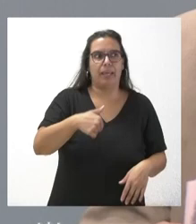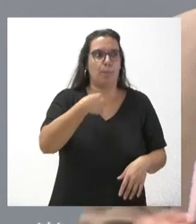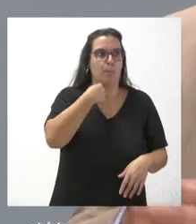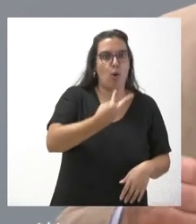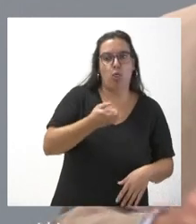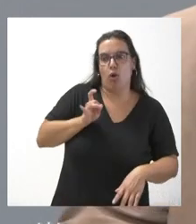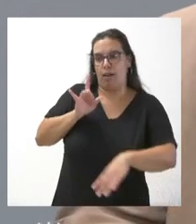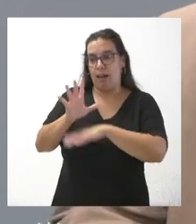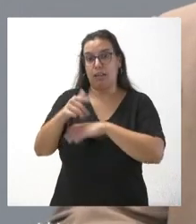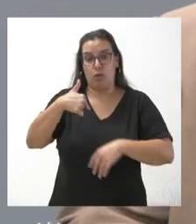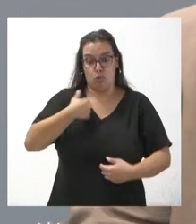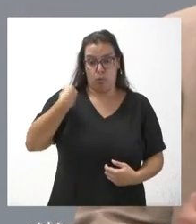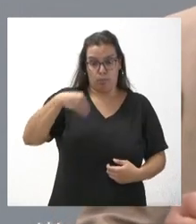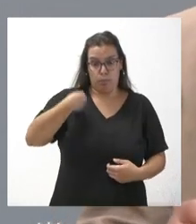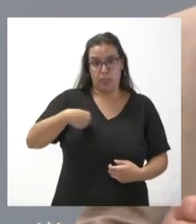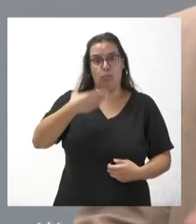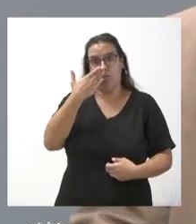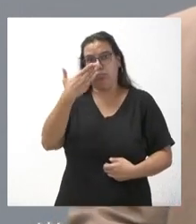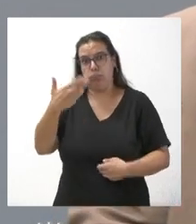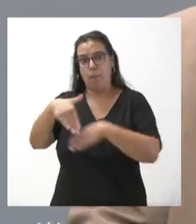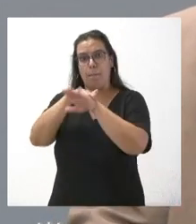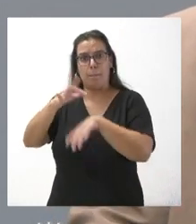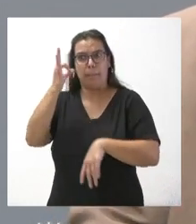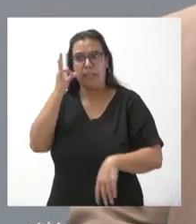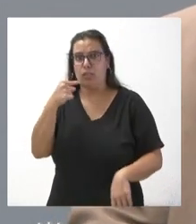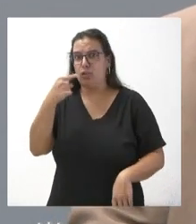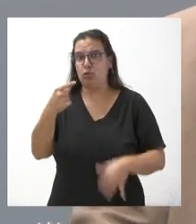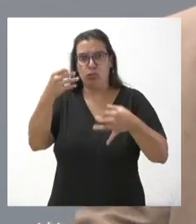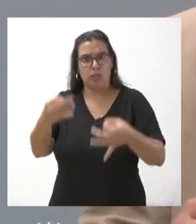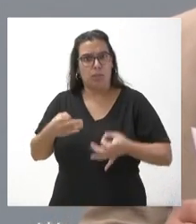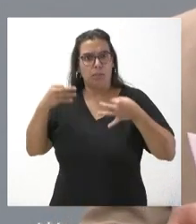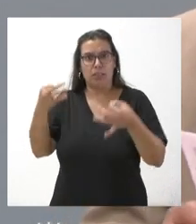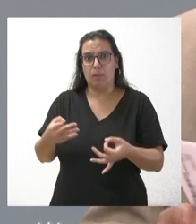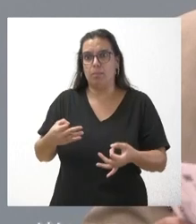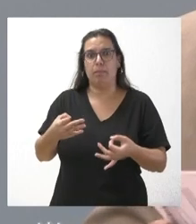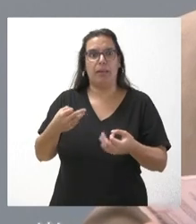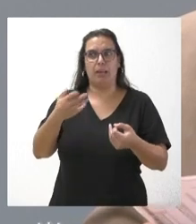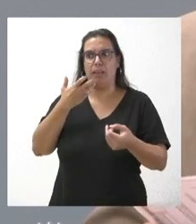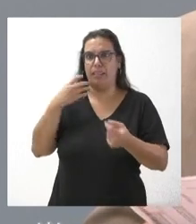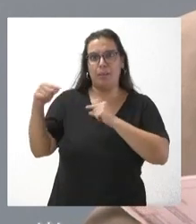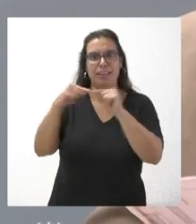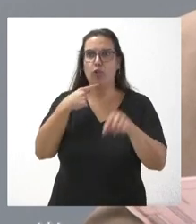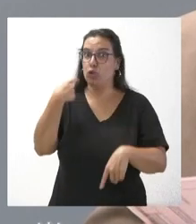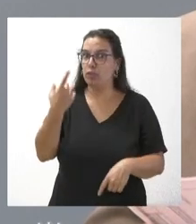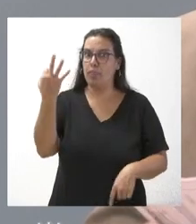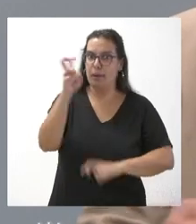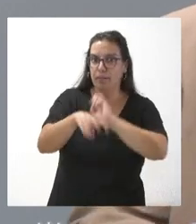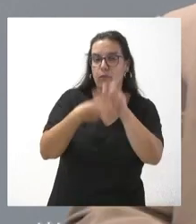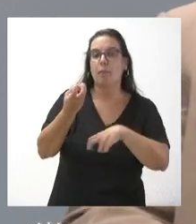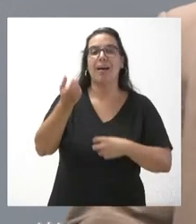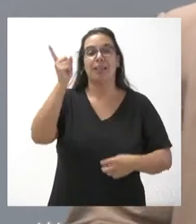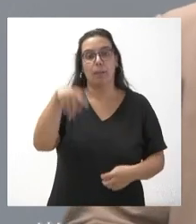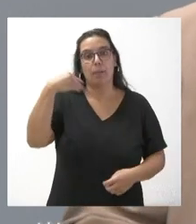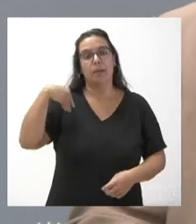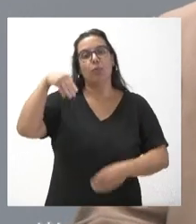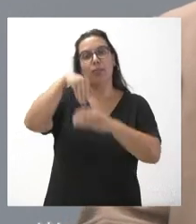lo comuniqué a la propia ministra en cualquier proceso de este ámbito cuando se debatió y también en el seno del propio Consejo